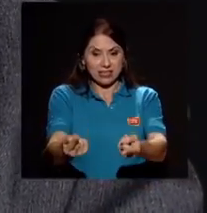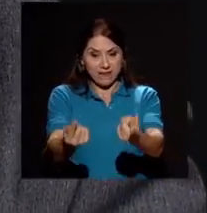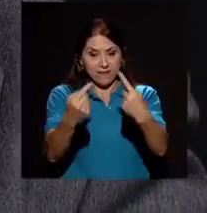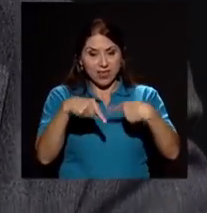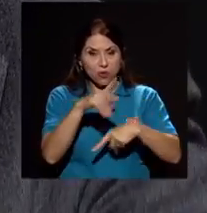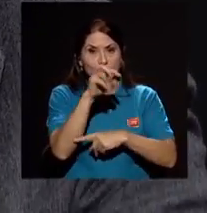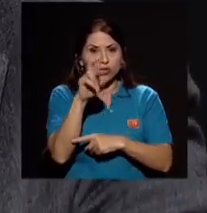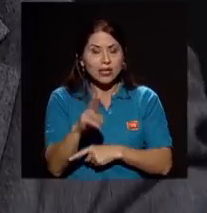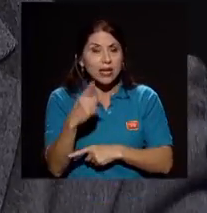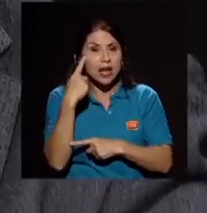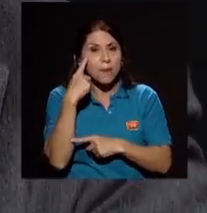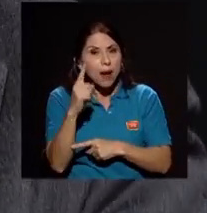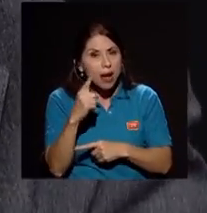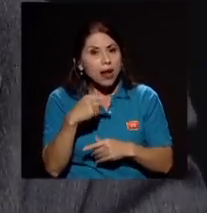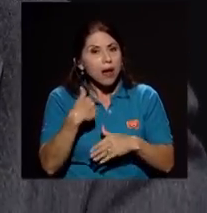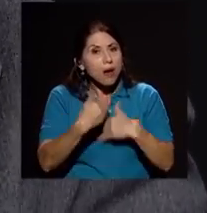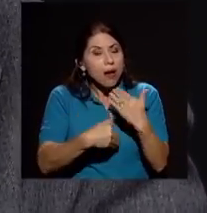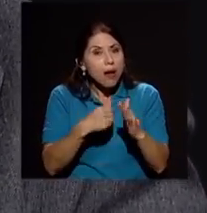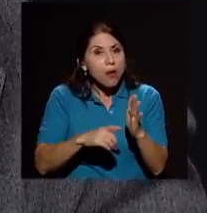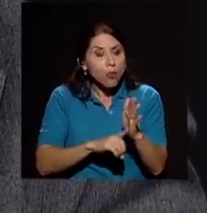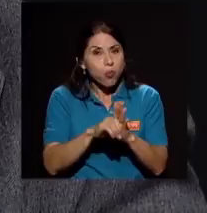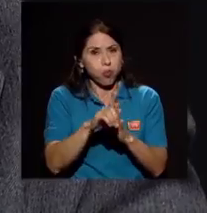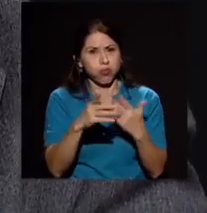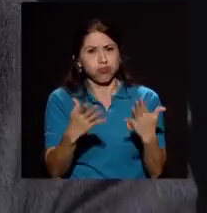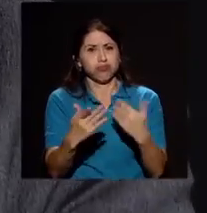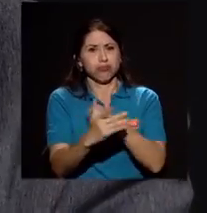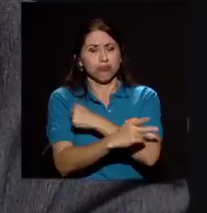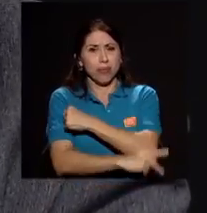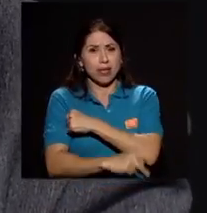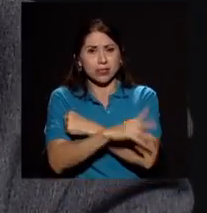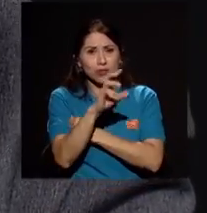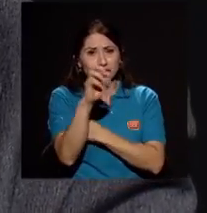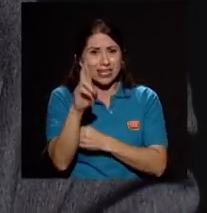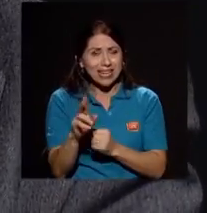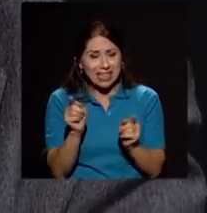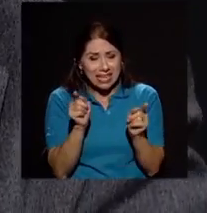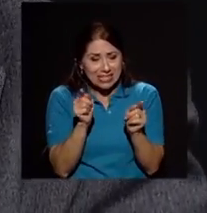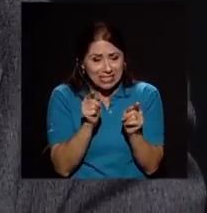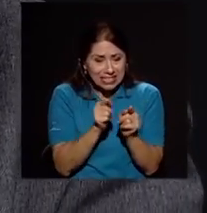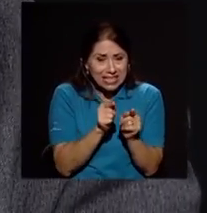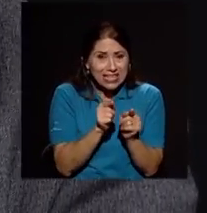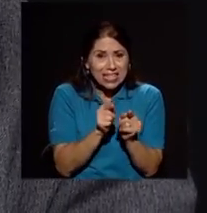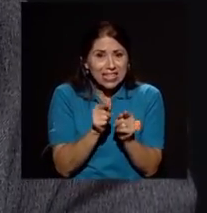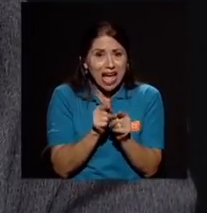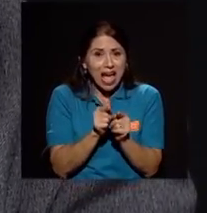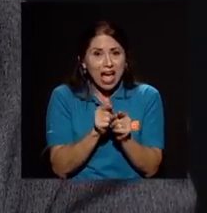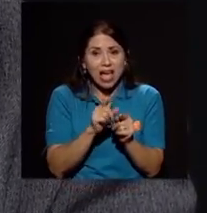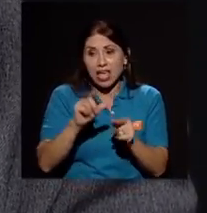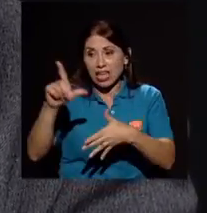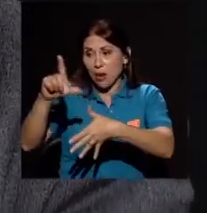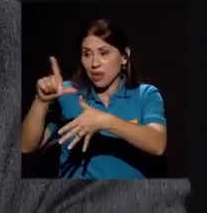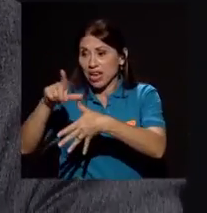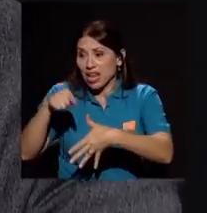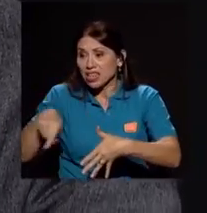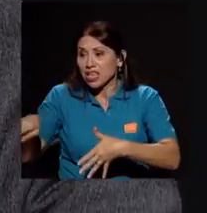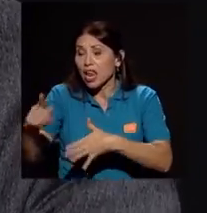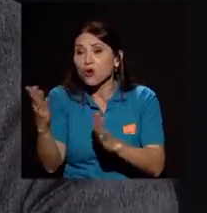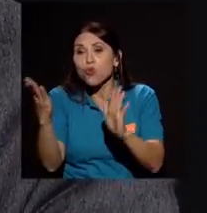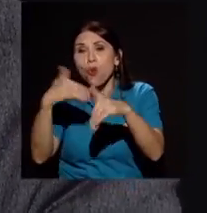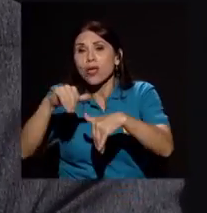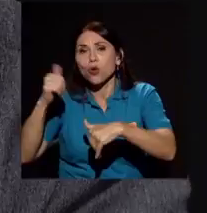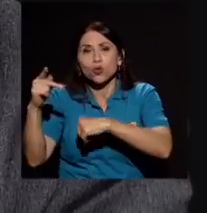rica va y en donde en toda américa latina no hay ningún otro y tal haciendo eso es importantísimo bueno nos está